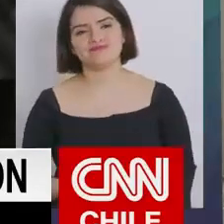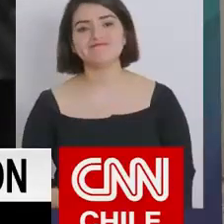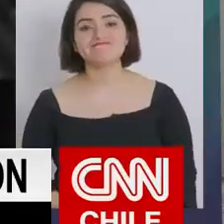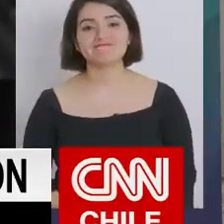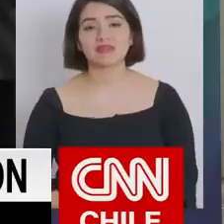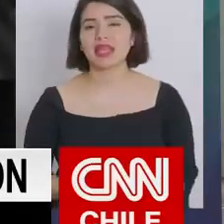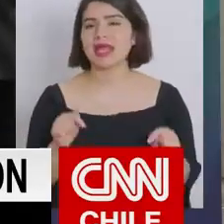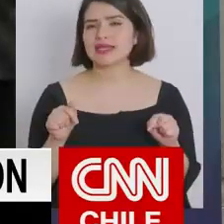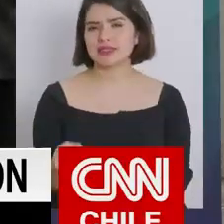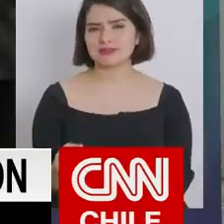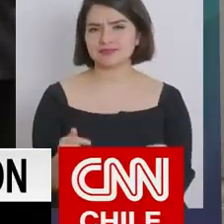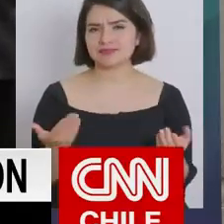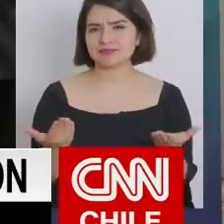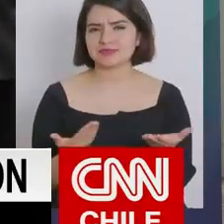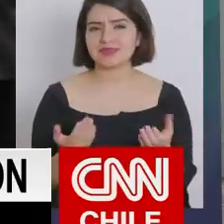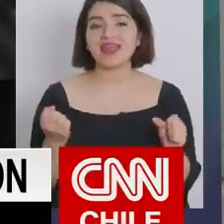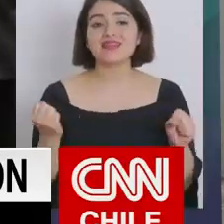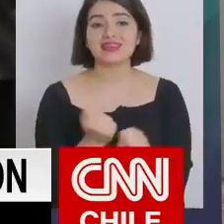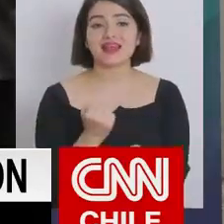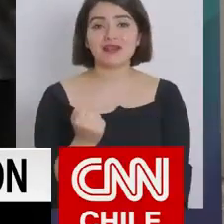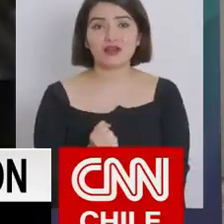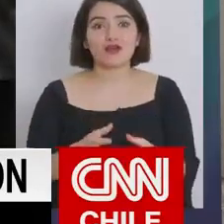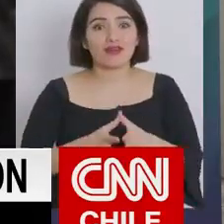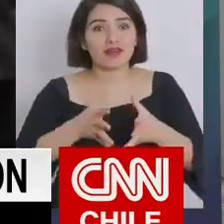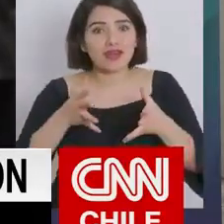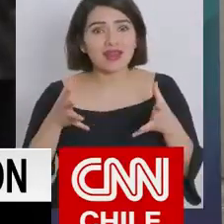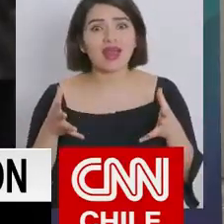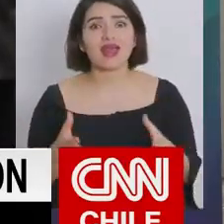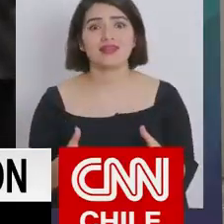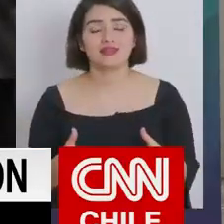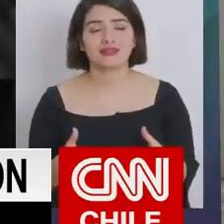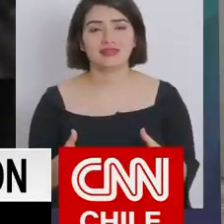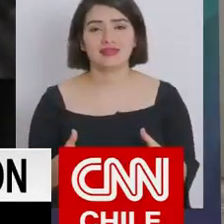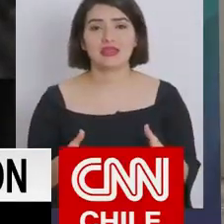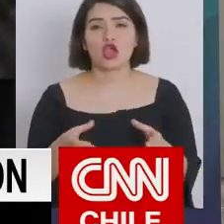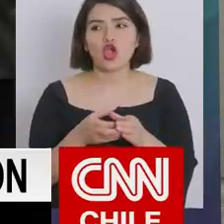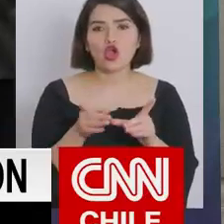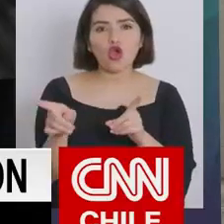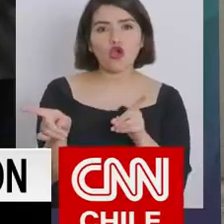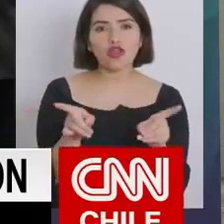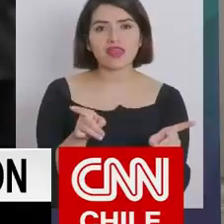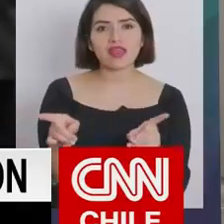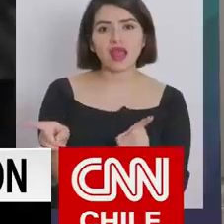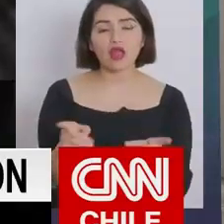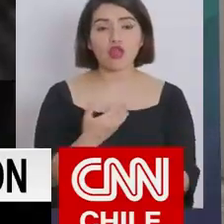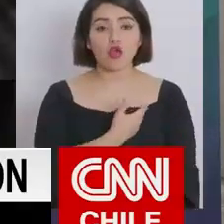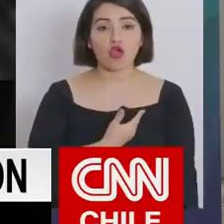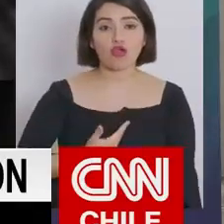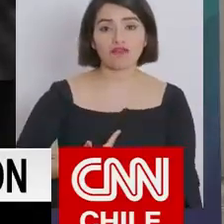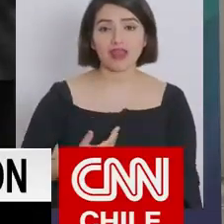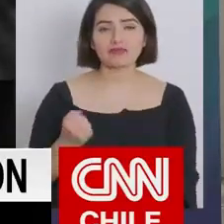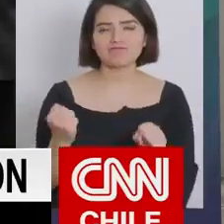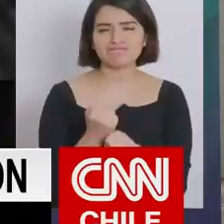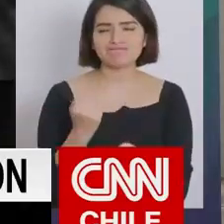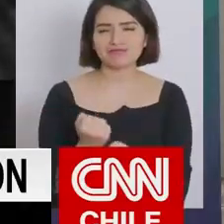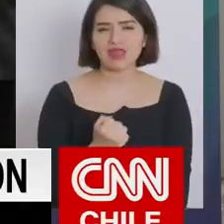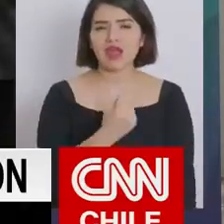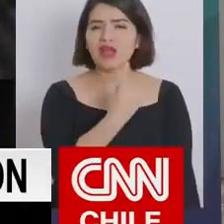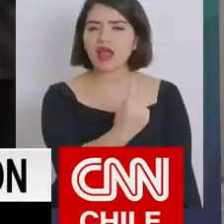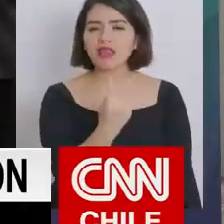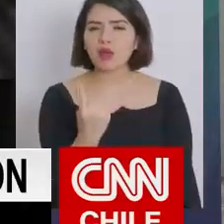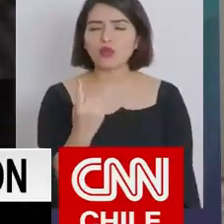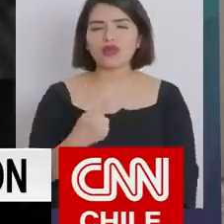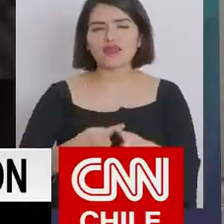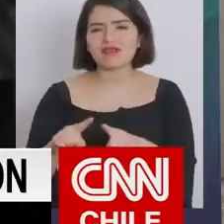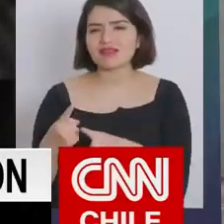hay es un trabajo macizo, un trabajo que ha sido coordinado a partir del gobierno, trabajando con cada una de